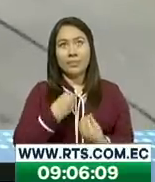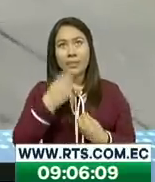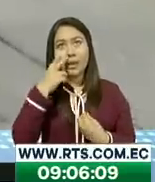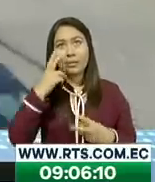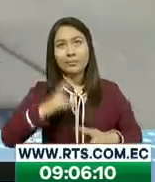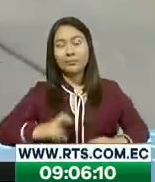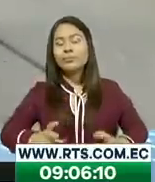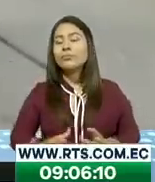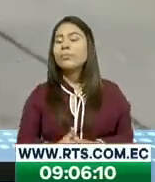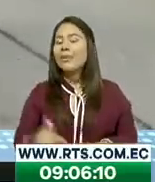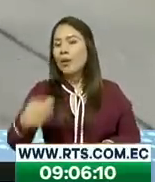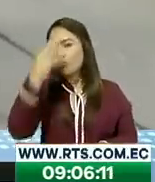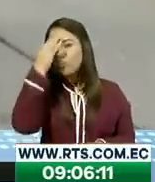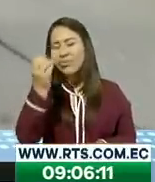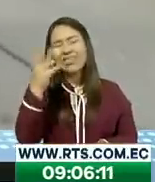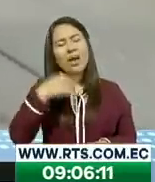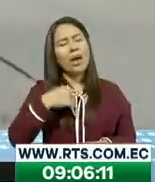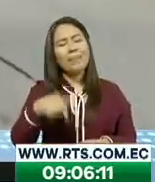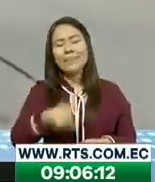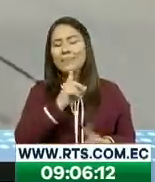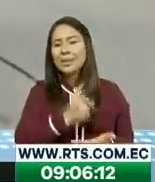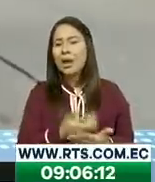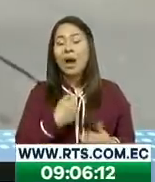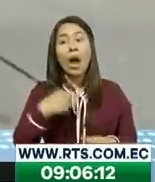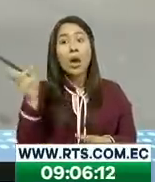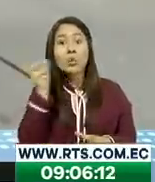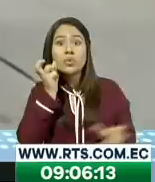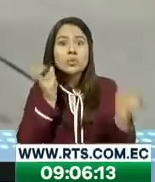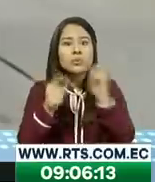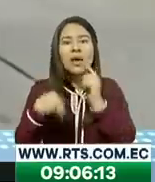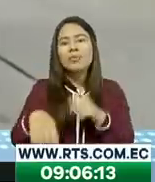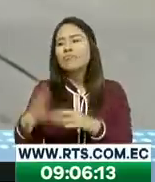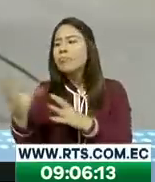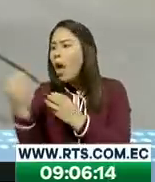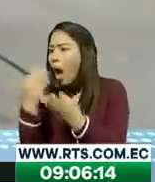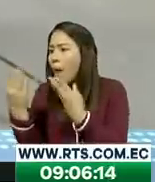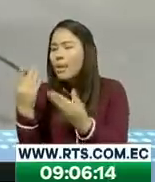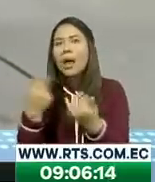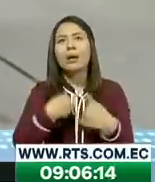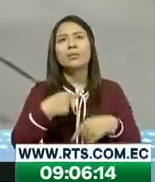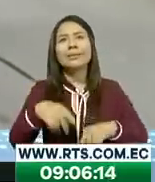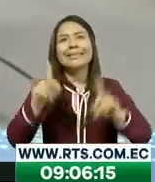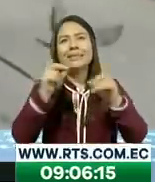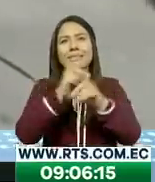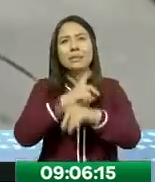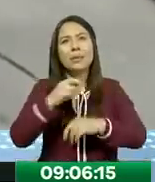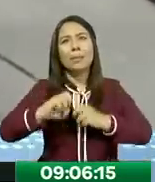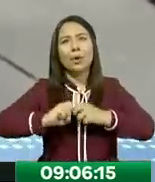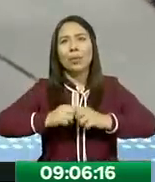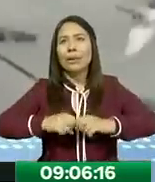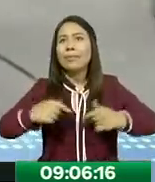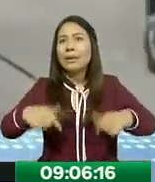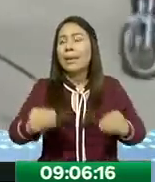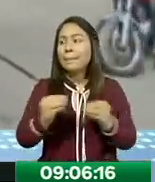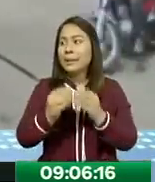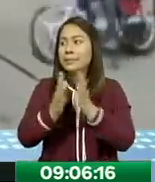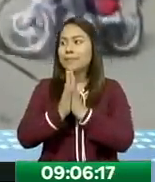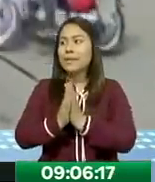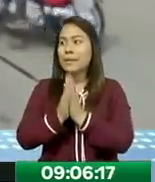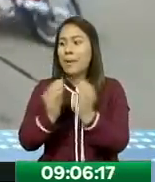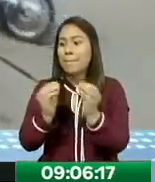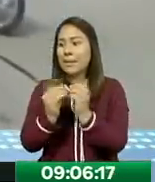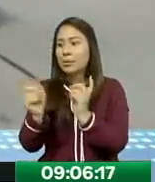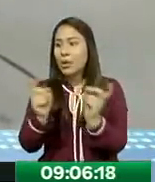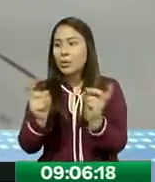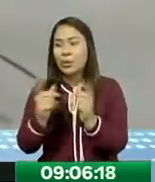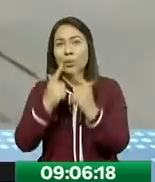amable, buen día. Amigos televidentes, como hemos logrado escuchar, esas son las situaciones o la situación que se genera, que se presenta desde la